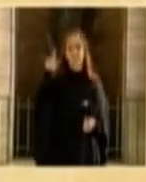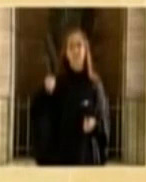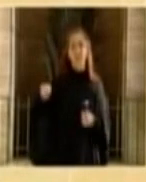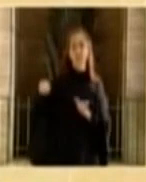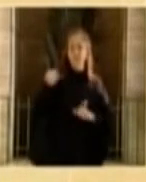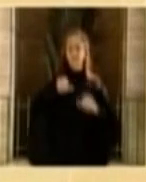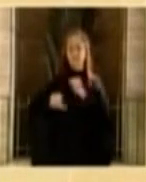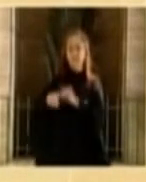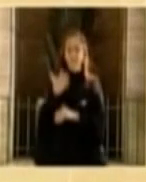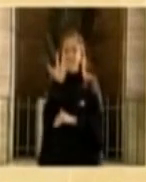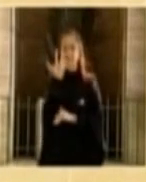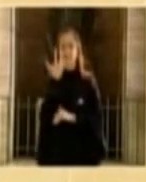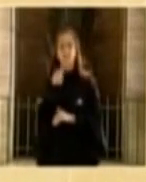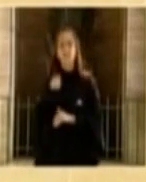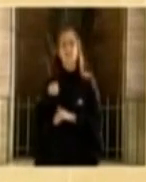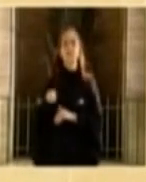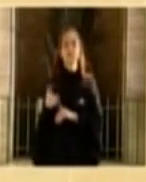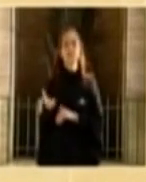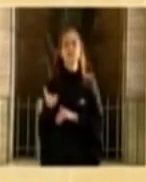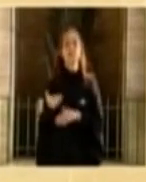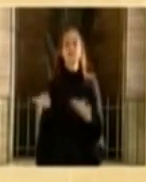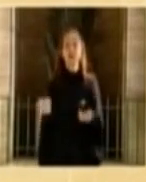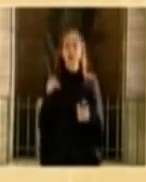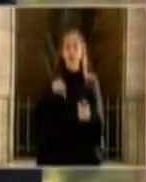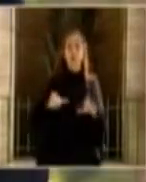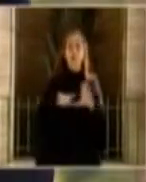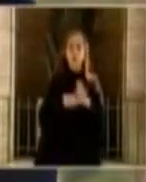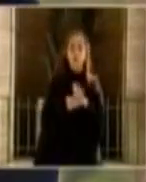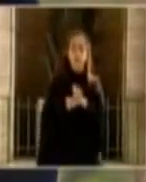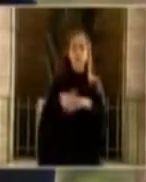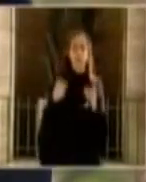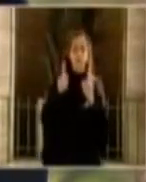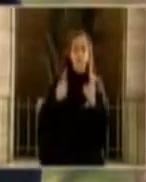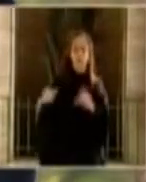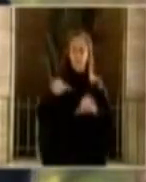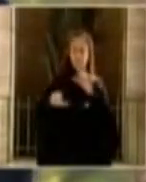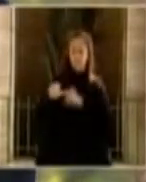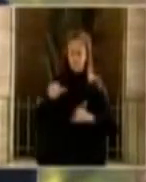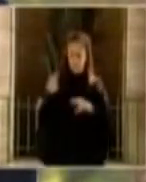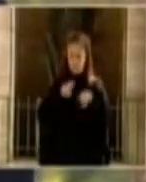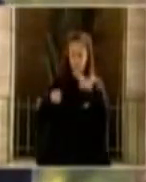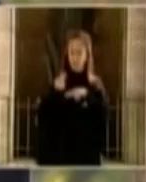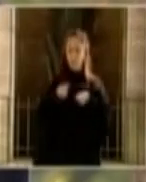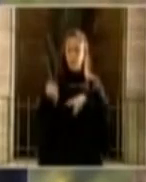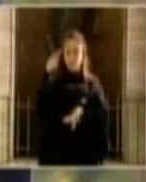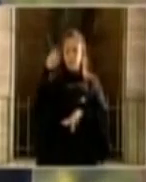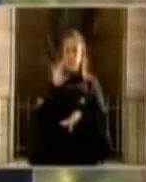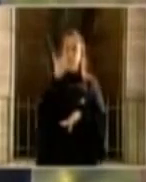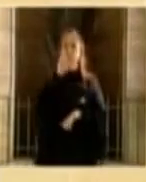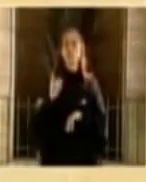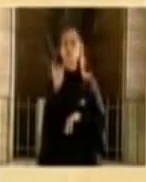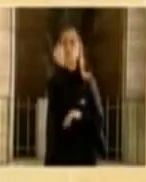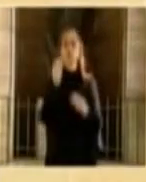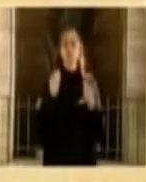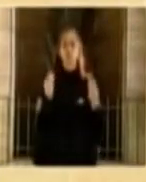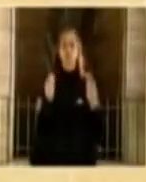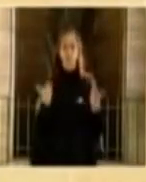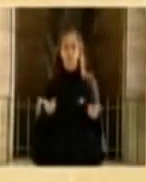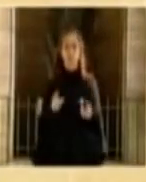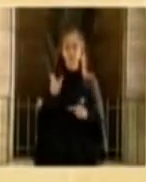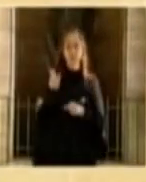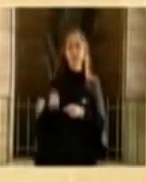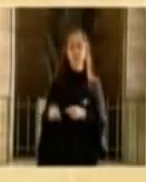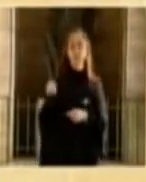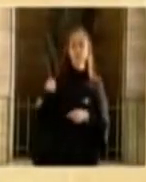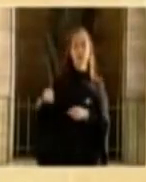ciencia y es a ella a quien recurrimos hoy en búsqueda de un nuevo mañana. El hombre, además de actuar, dejó pensamientos